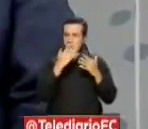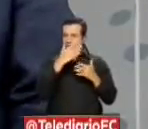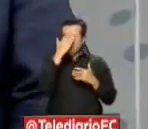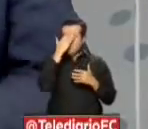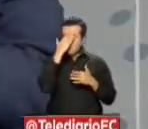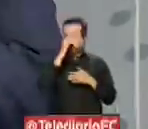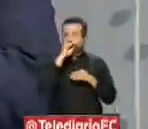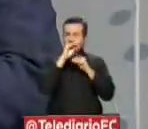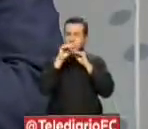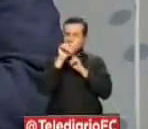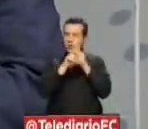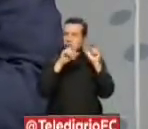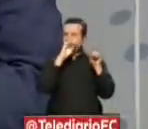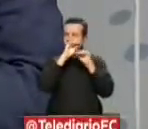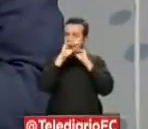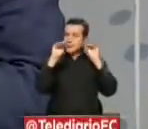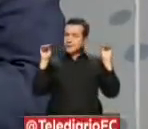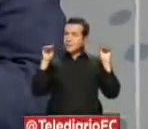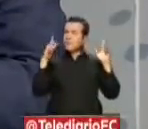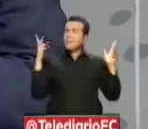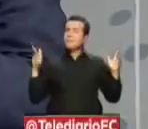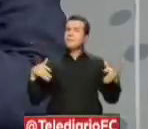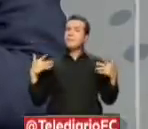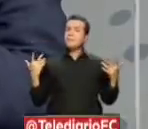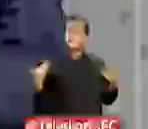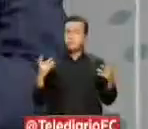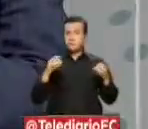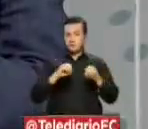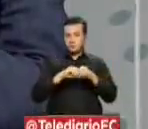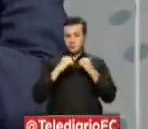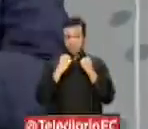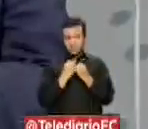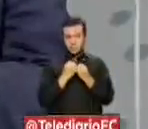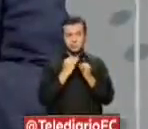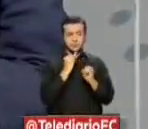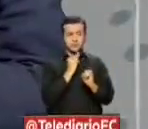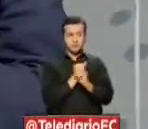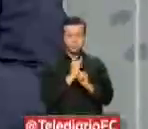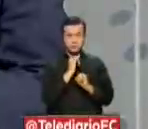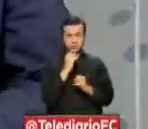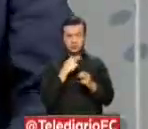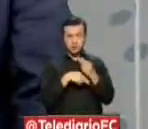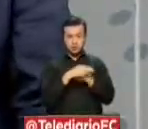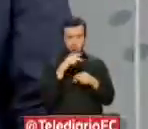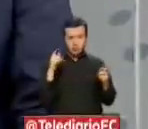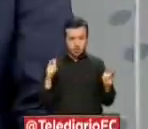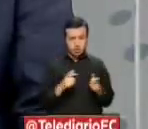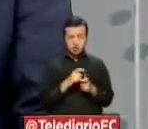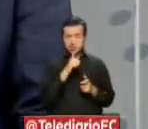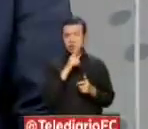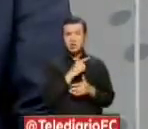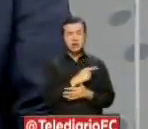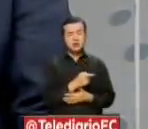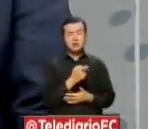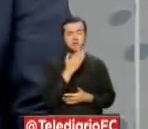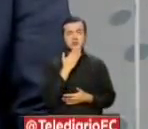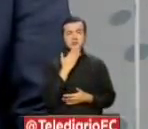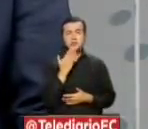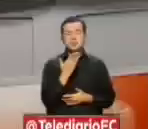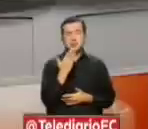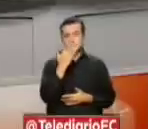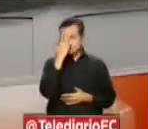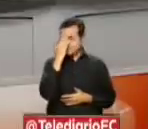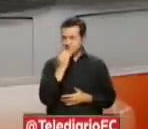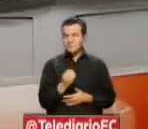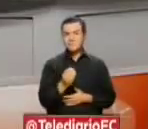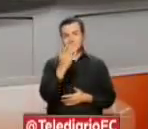nuestra audiencia cuáles son las organizaciones o las entidades o los actores de la economía popular y solidaria. Buenos días. Buenos